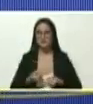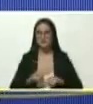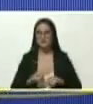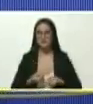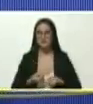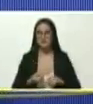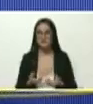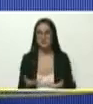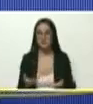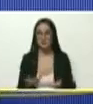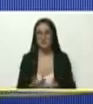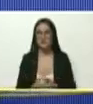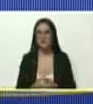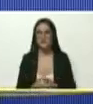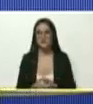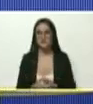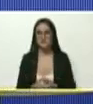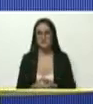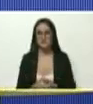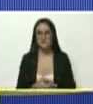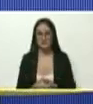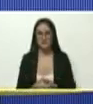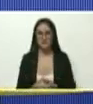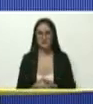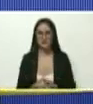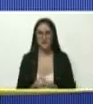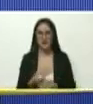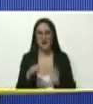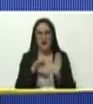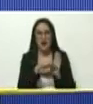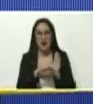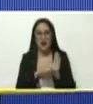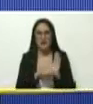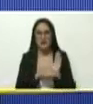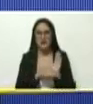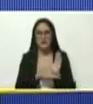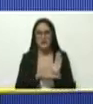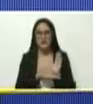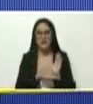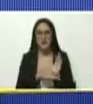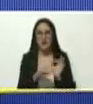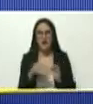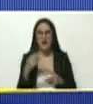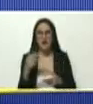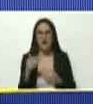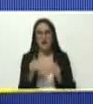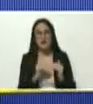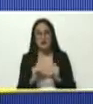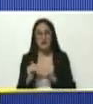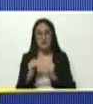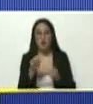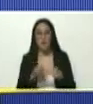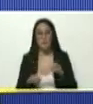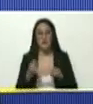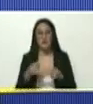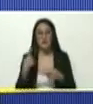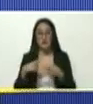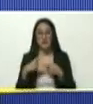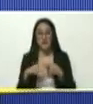mercado, en la garantía de el equilibrio de los precios en las